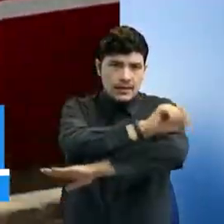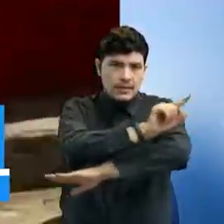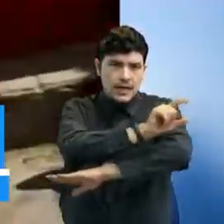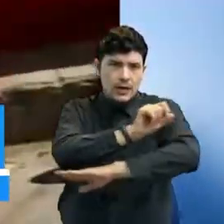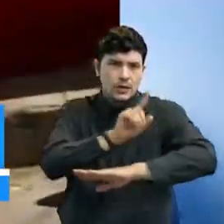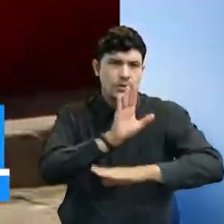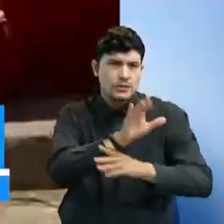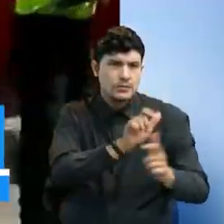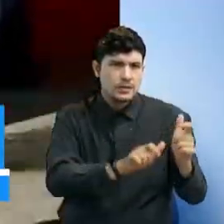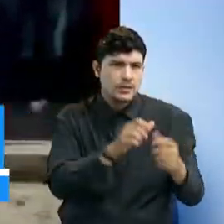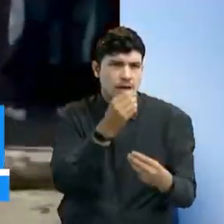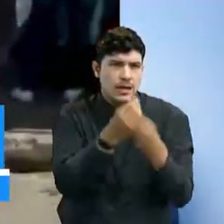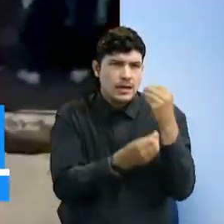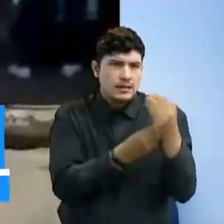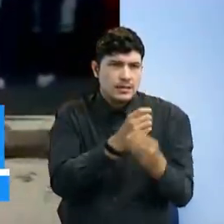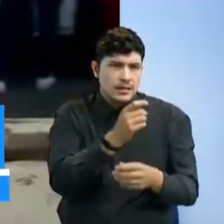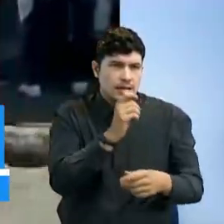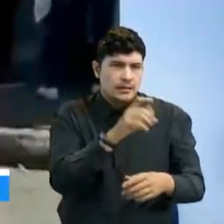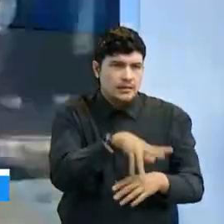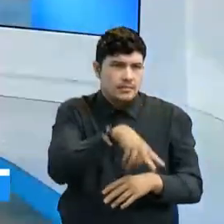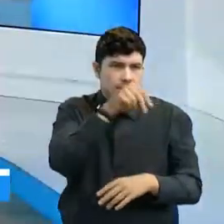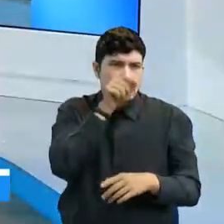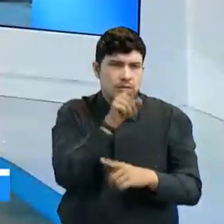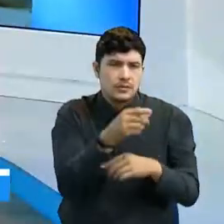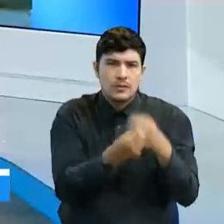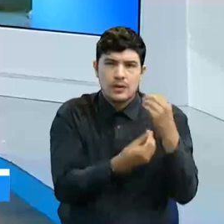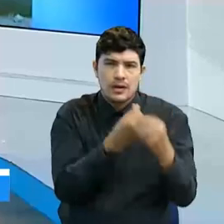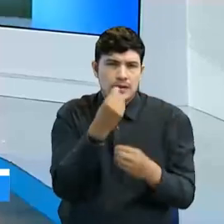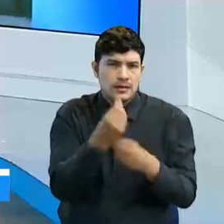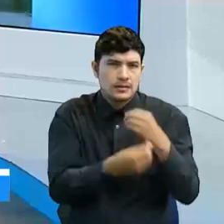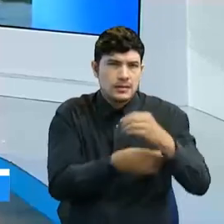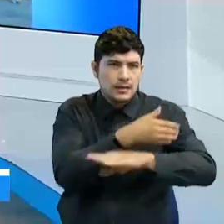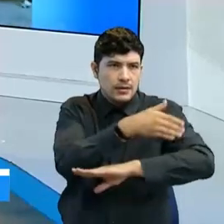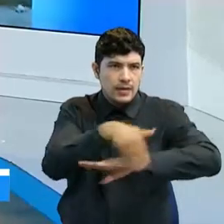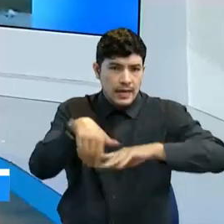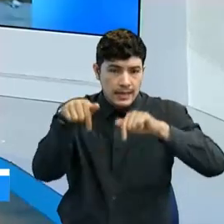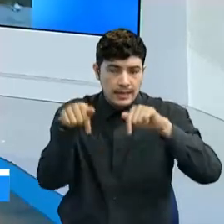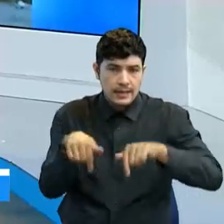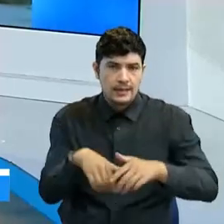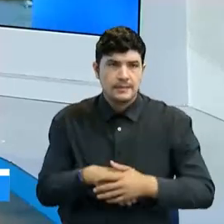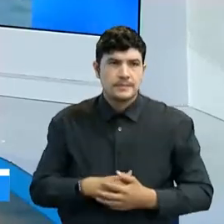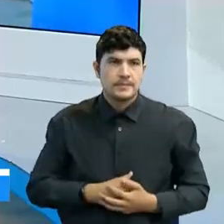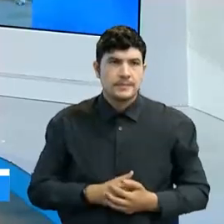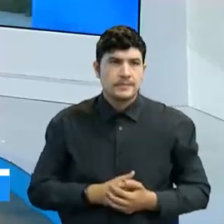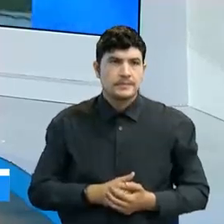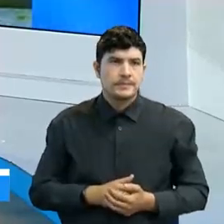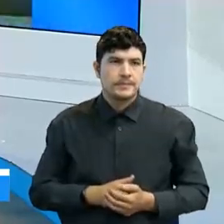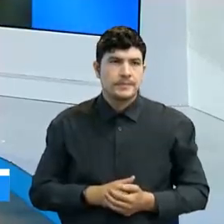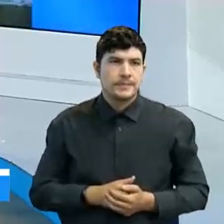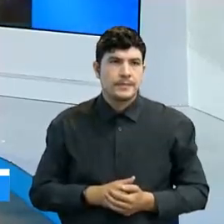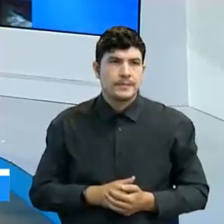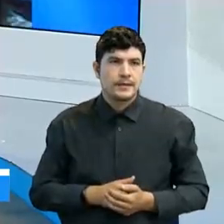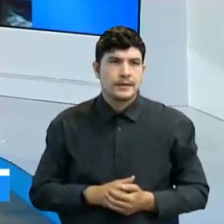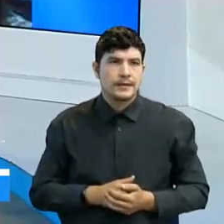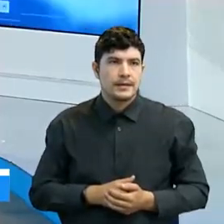haciendo retén y sin conos. En una calle tan angosta haciendo un retén.